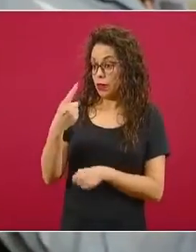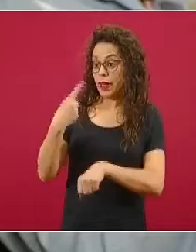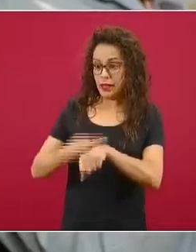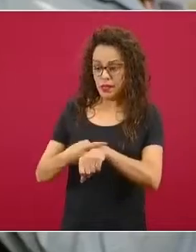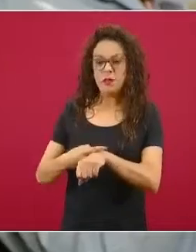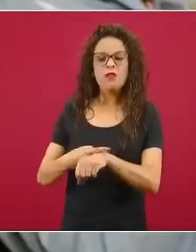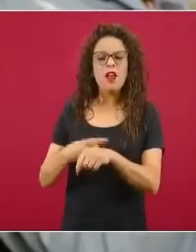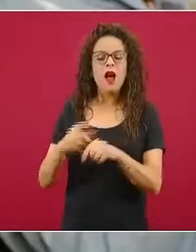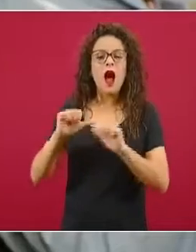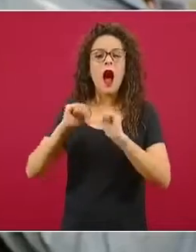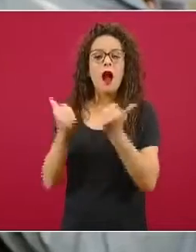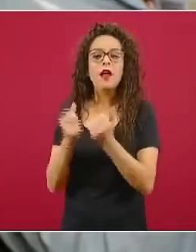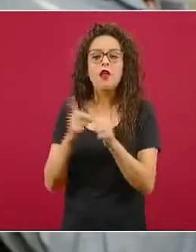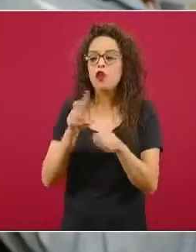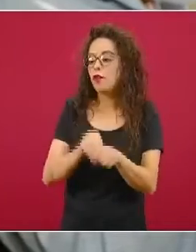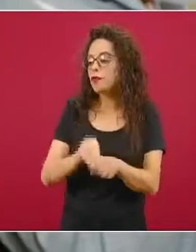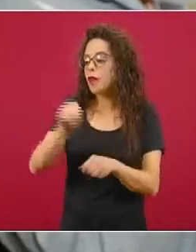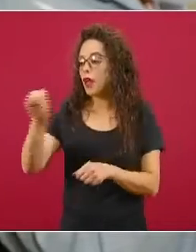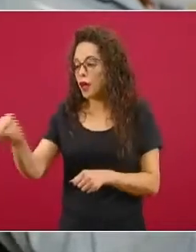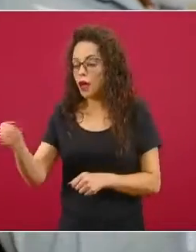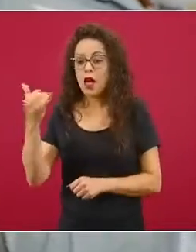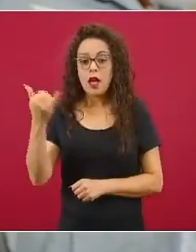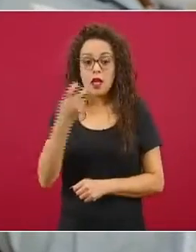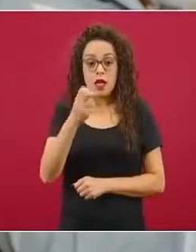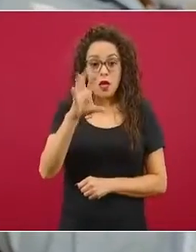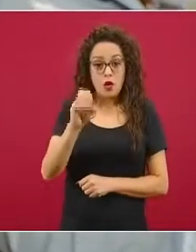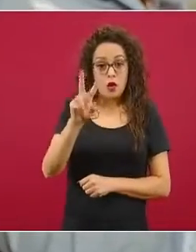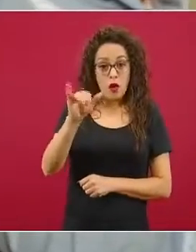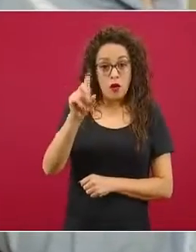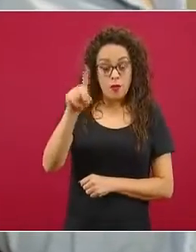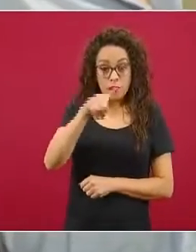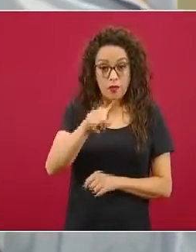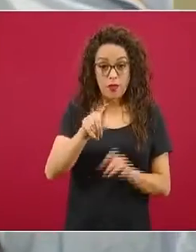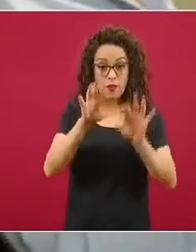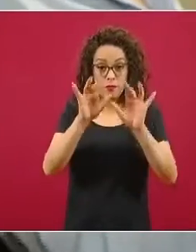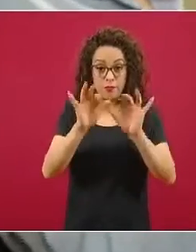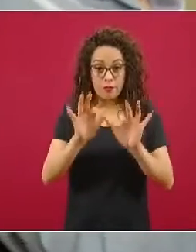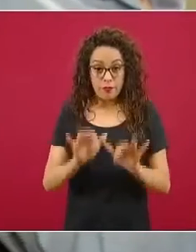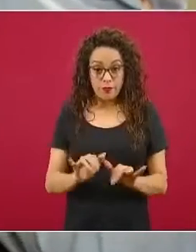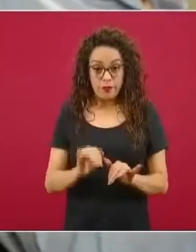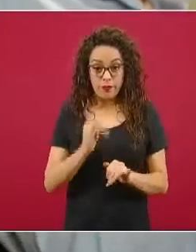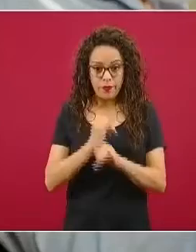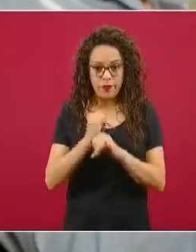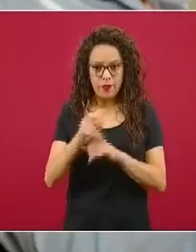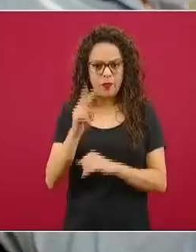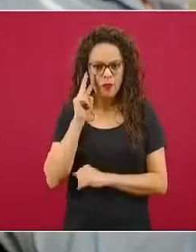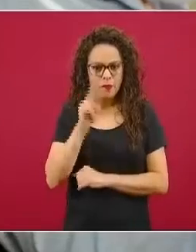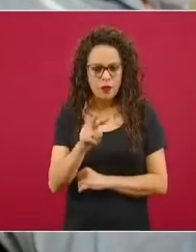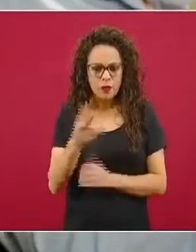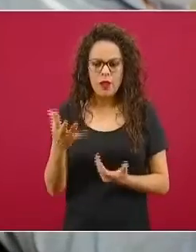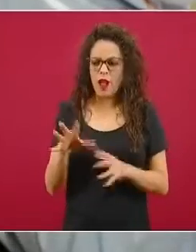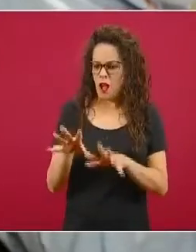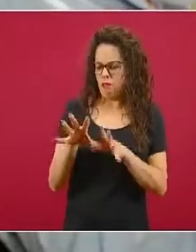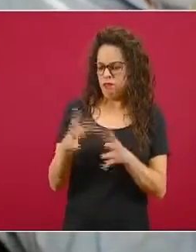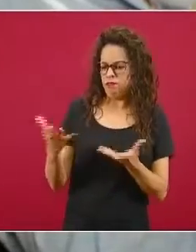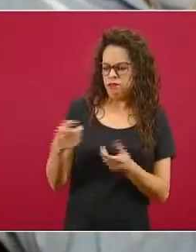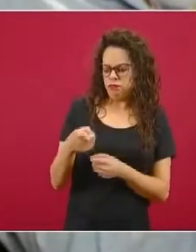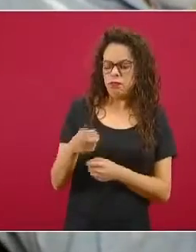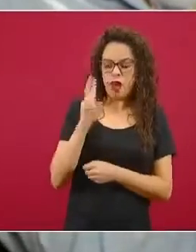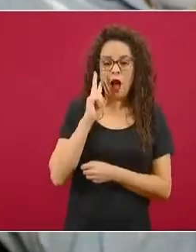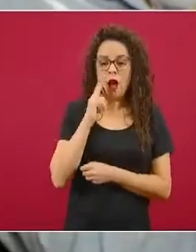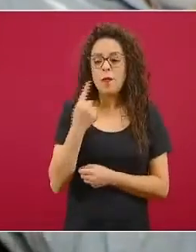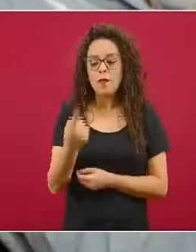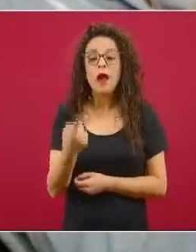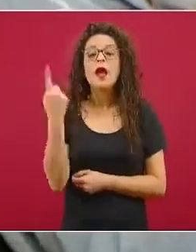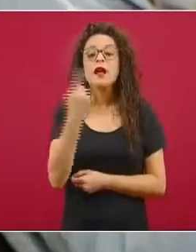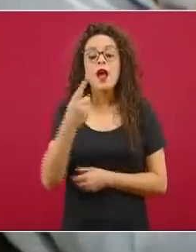habido algún brote de COVID identificado por esta plataforma que les haya llamado la atención, qué acciones se han tomado y si nos puede